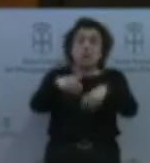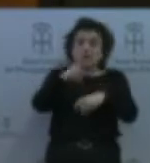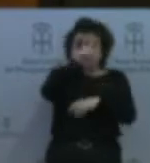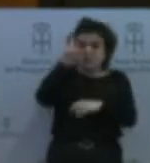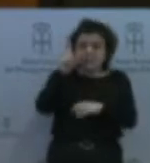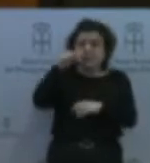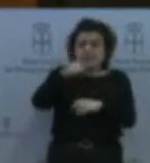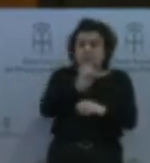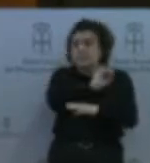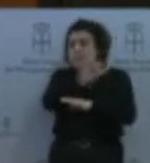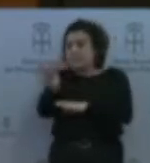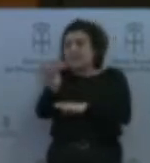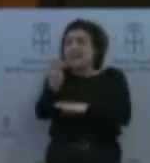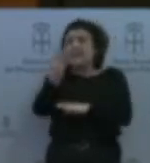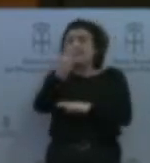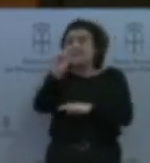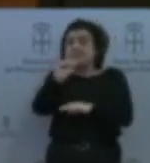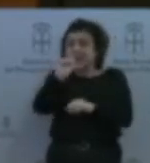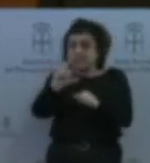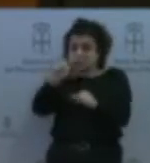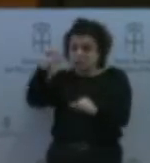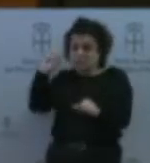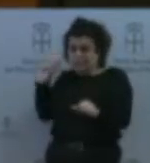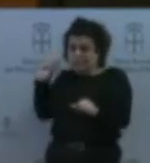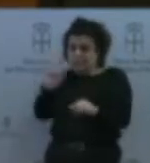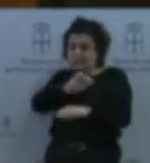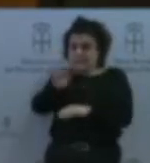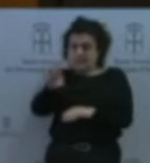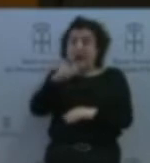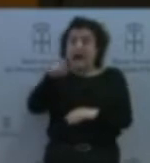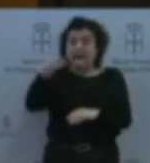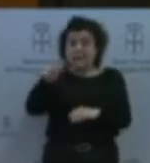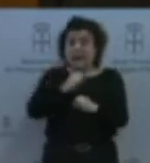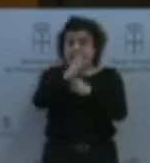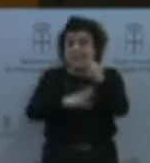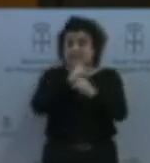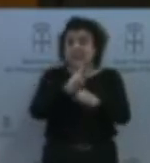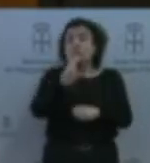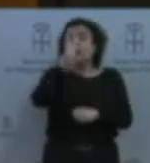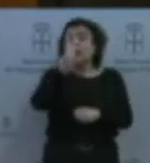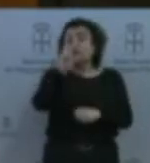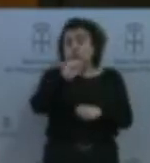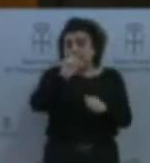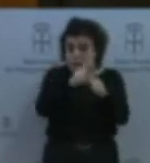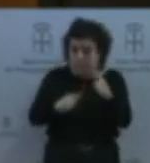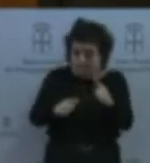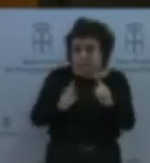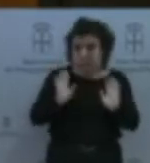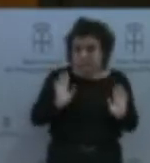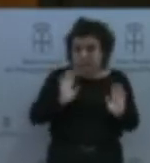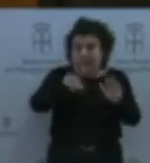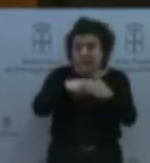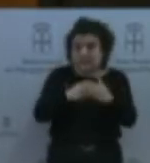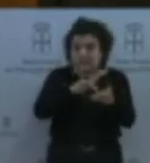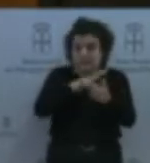legislatura en Madrid nada más si queden 2 años y medio. Tenemos que ser conscientes de que, inclusive dando en la máxima urgencia a la reforma, el